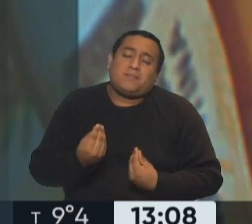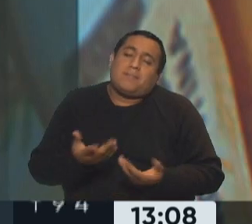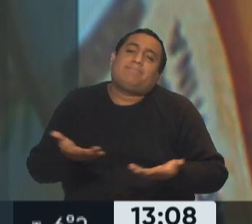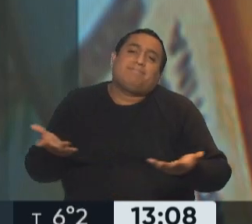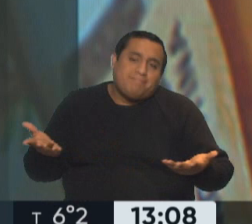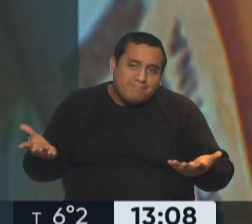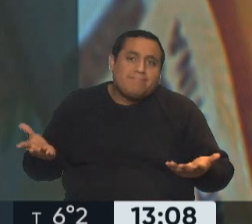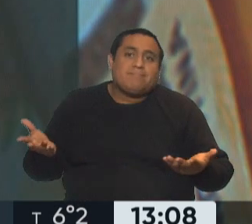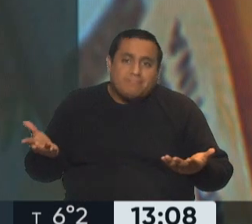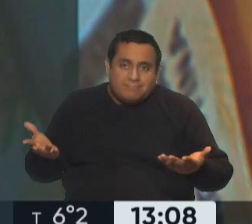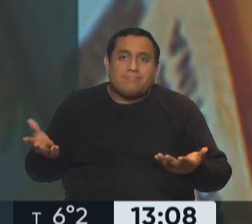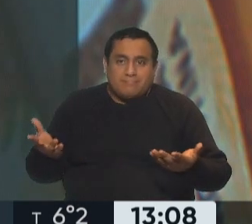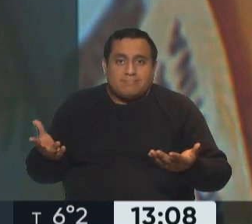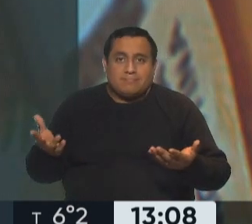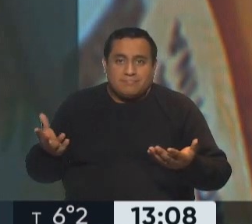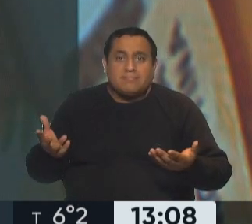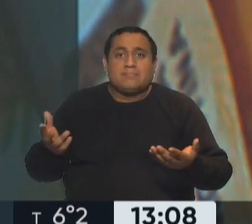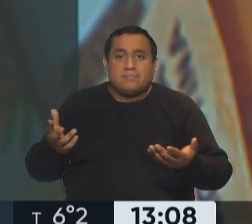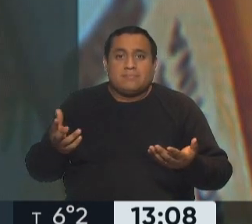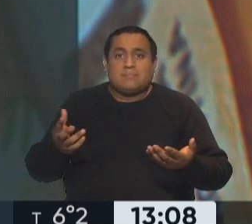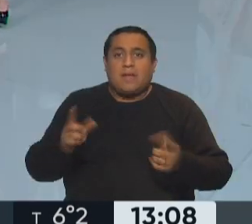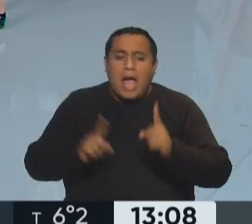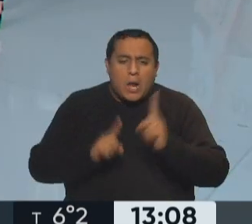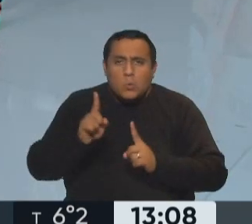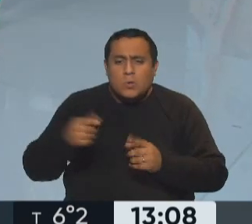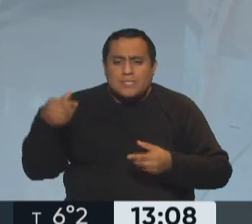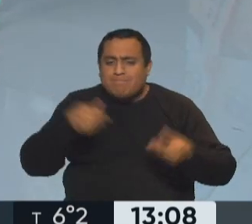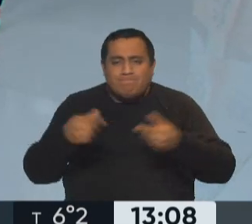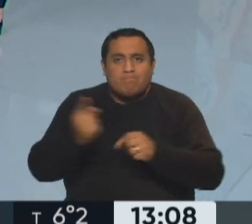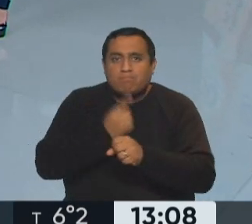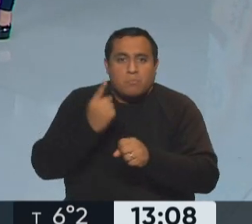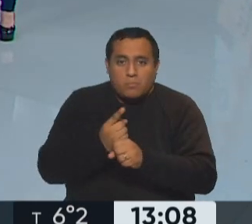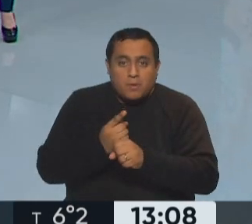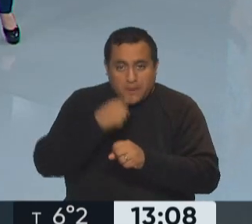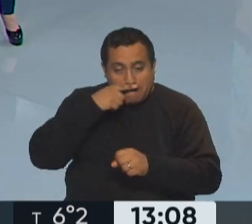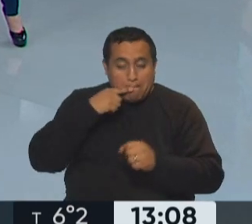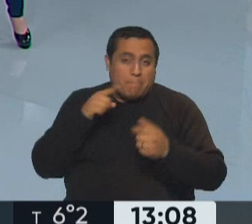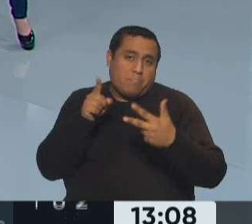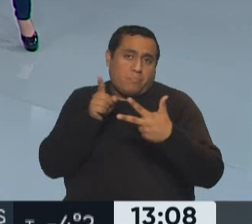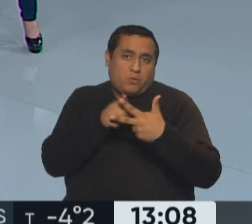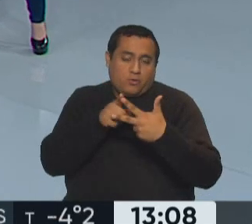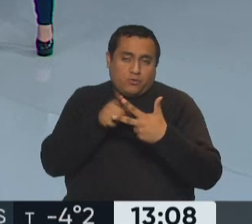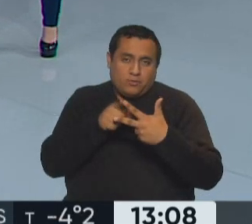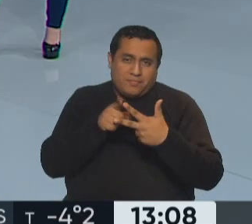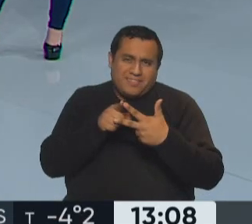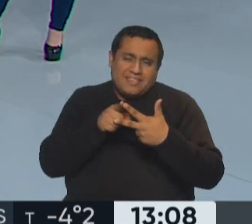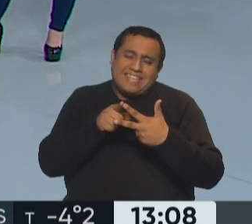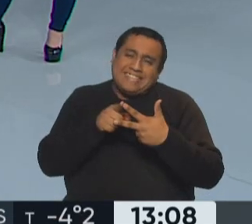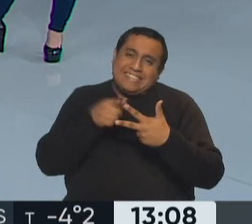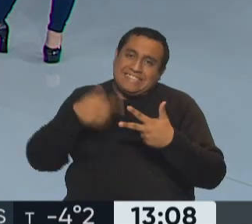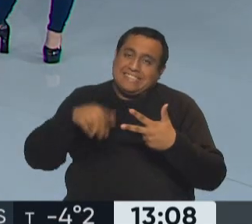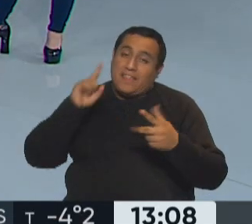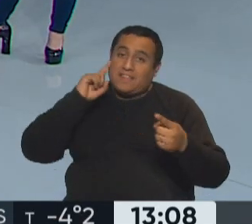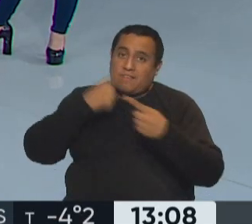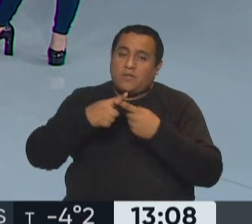repente tiene algunos títulos que no los puede colocar. Bueno, este es el desafío número 2 que tiene obviamente la ministra. Hay